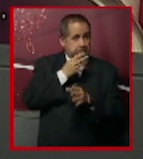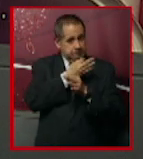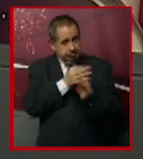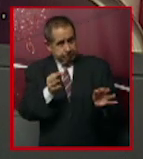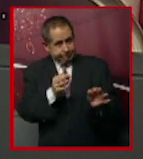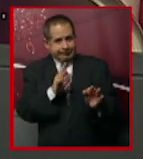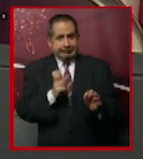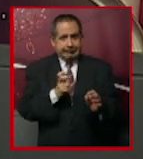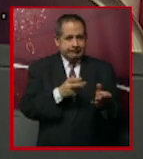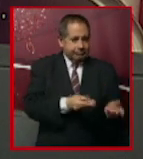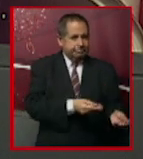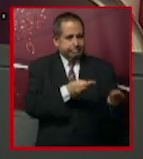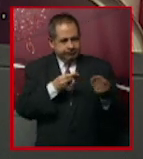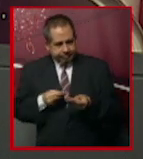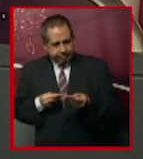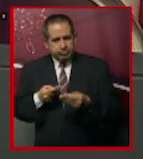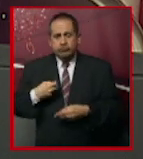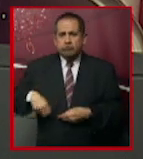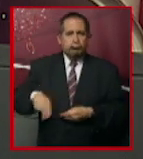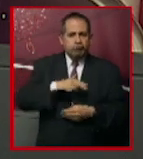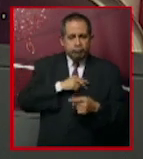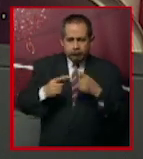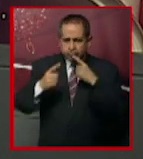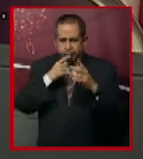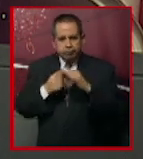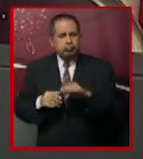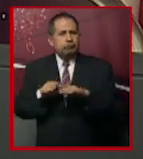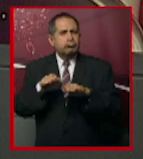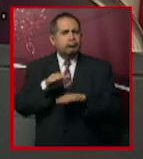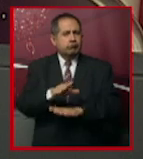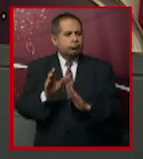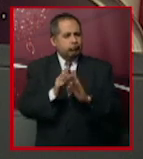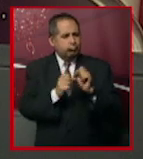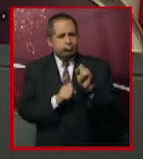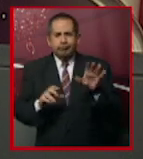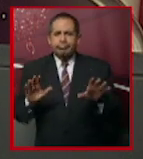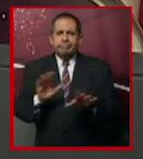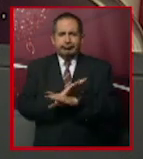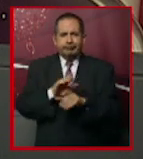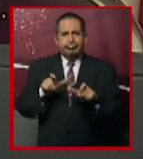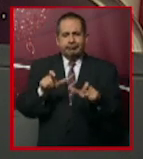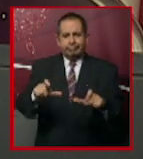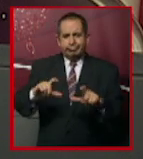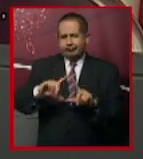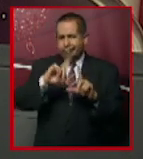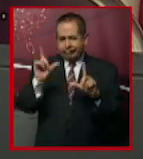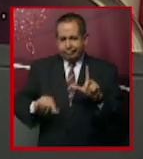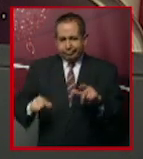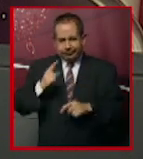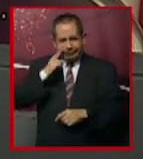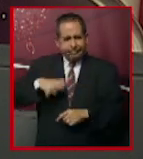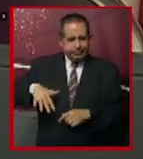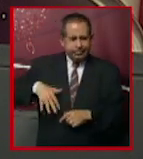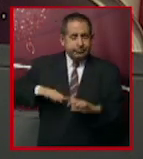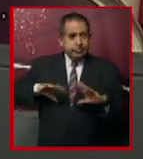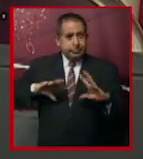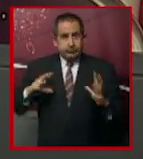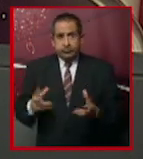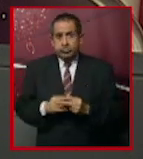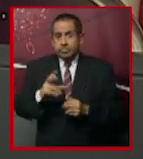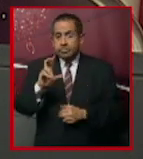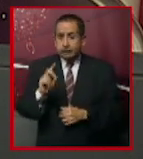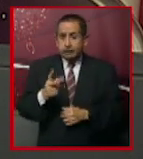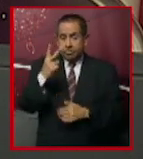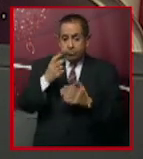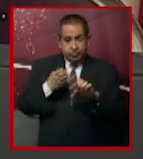que se reforman diversas disposiciones de la Constitución en materia de Guardia Nacional, acompañado, por supuesto, veíamos allí en la pantalla hace rato, los 32